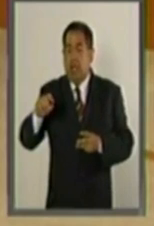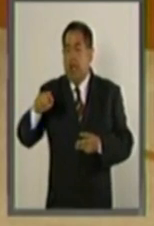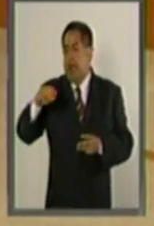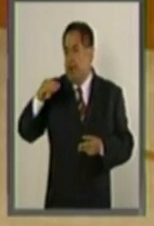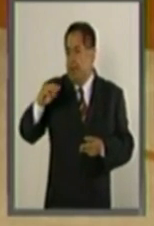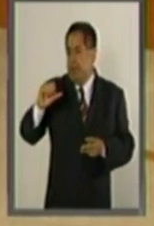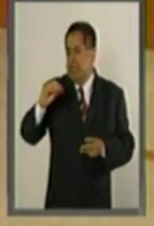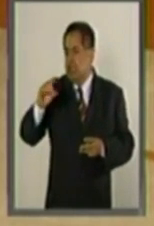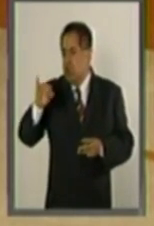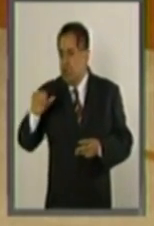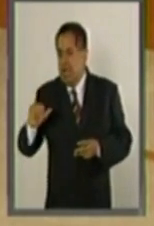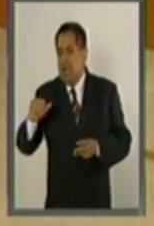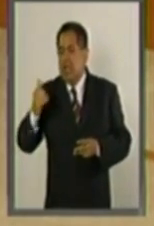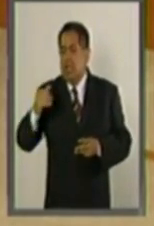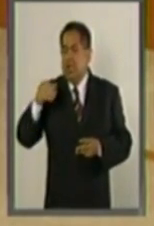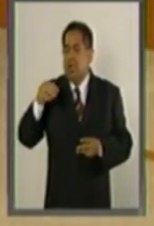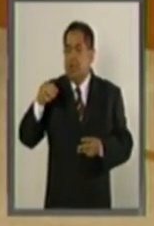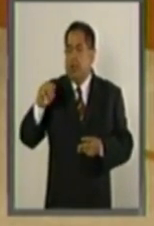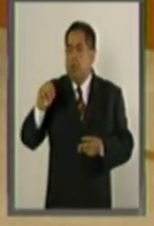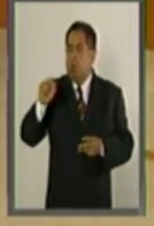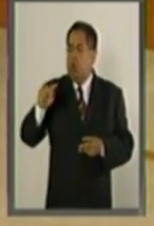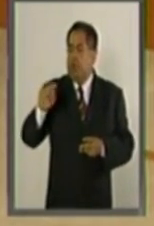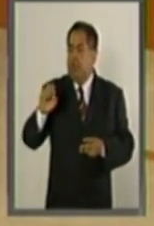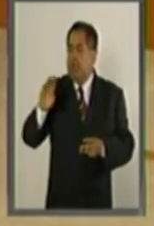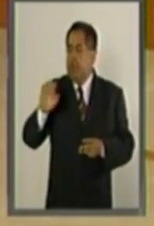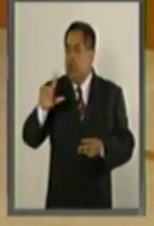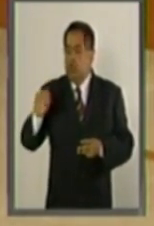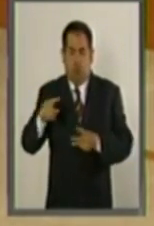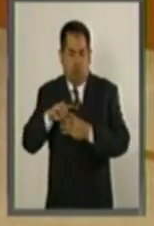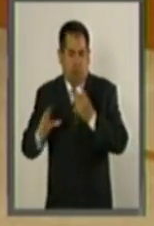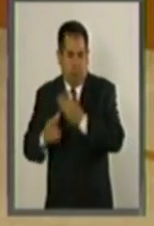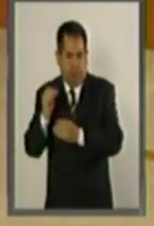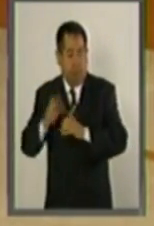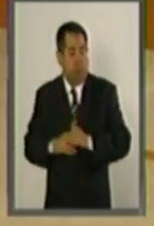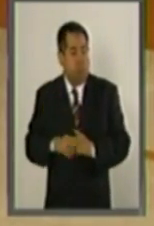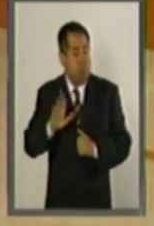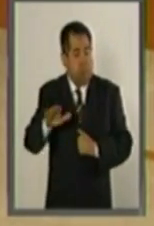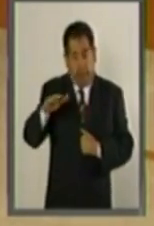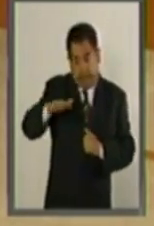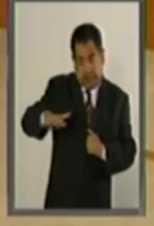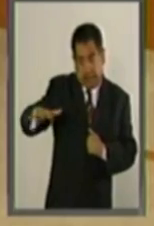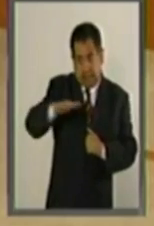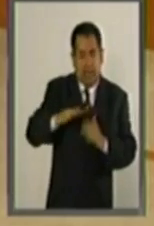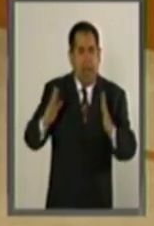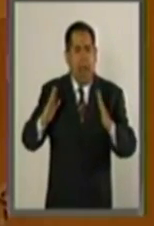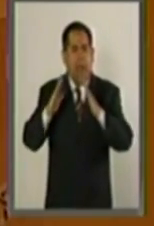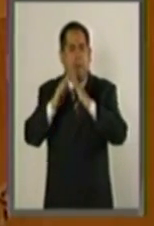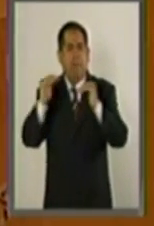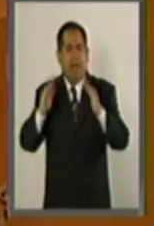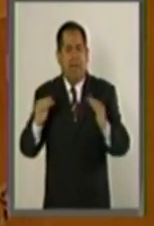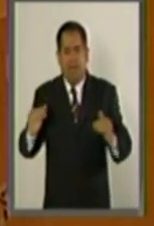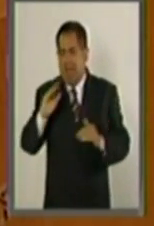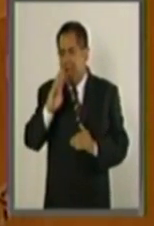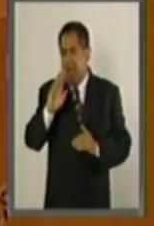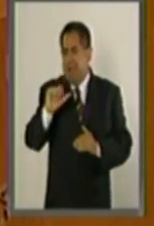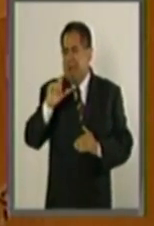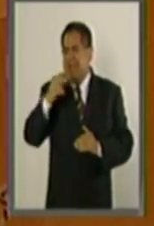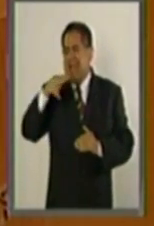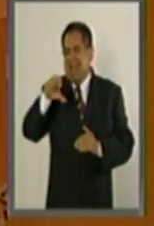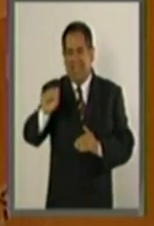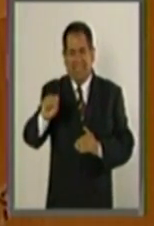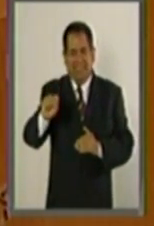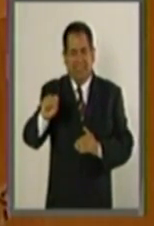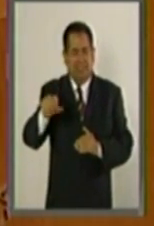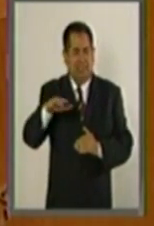Macedonia. Desde principios de la década de los 90 y hasta hoy, la región de los Balcanes es un centro de sinnúmero